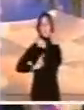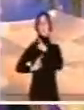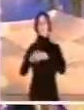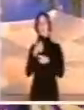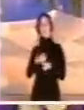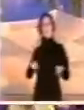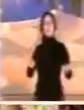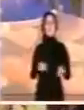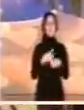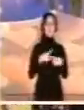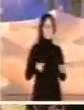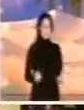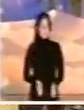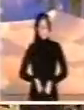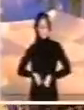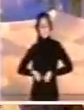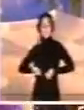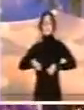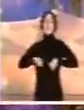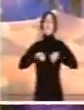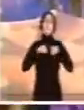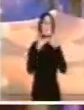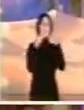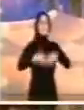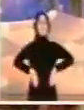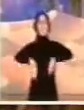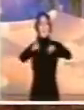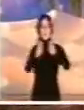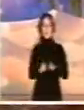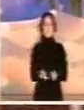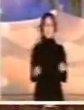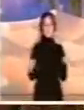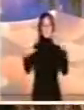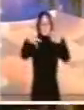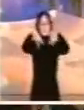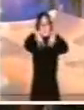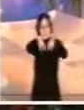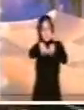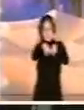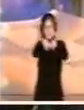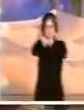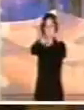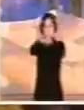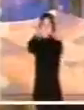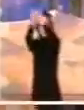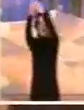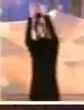música, vuela en una alfombra a cualquier lugar. Que suene la murga, que esto va